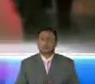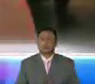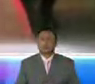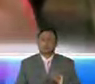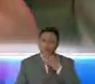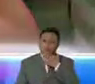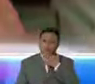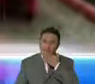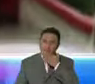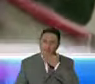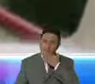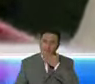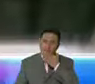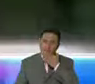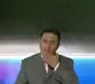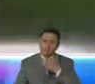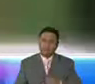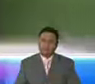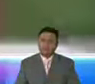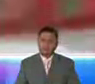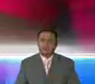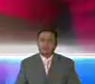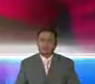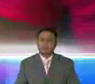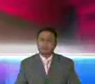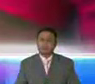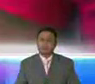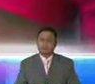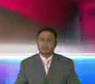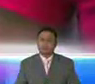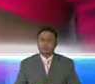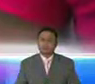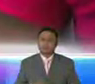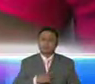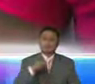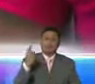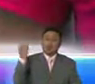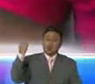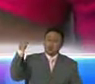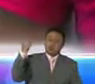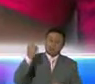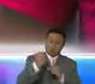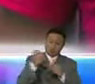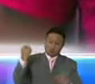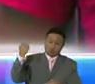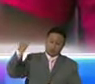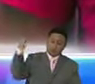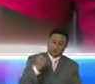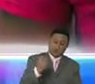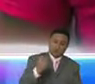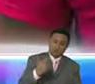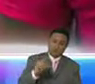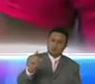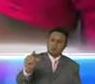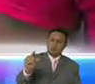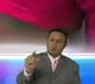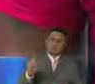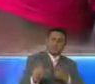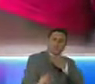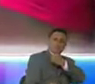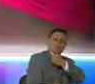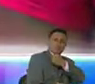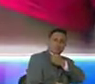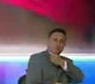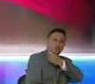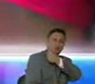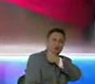Tuvo una perforación de 5 centímetros, pues. 5 centímetros en los pulmones. Entonces estuvo al borde